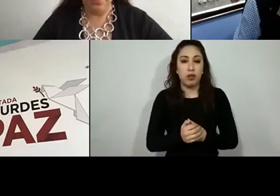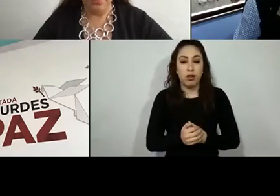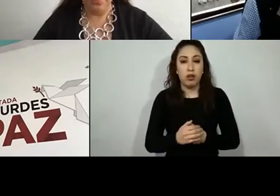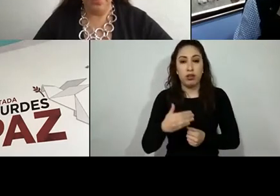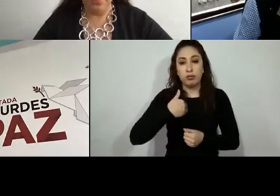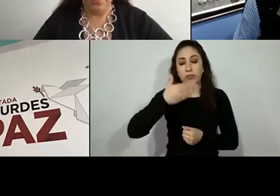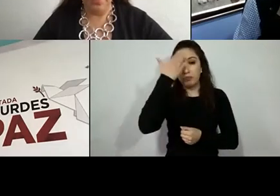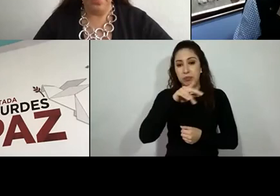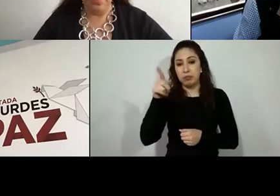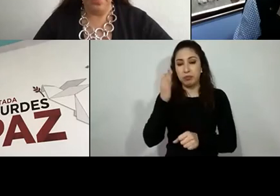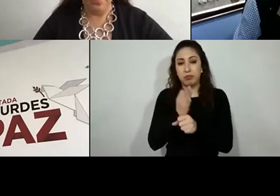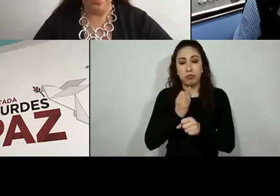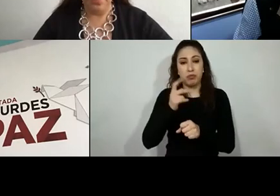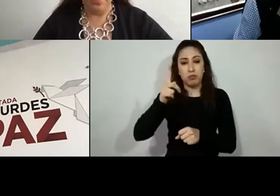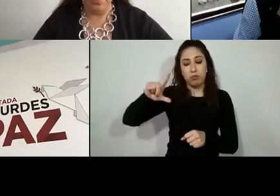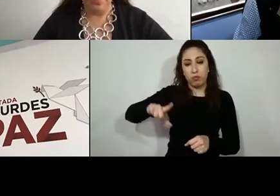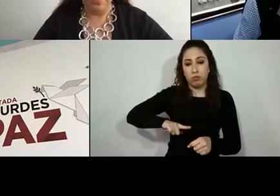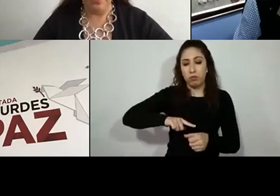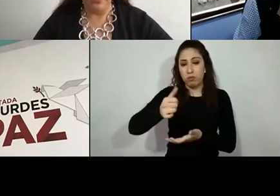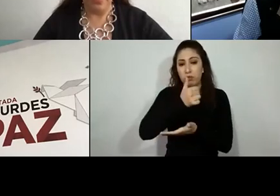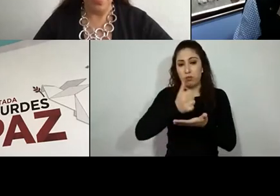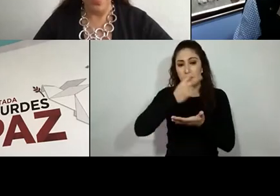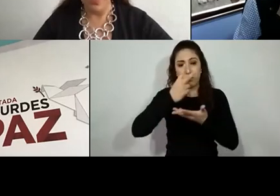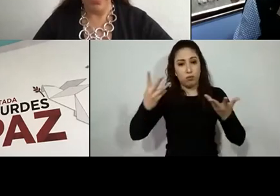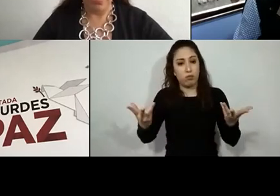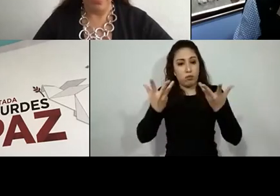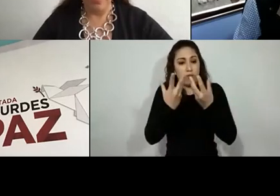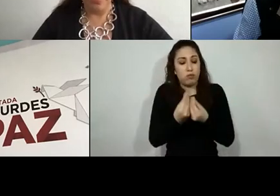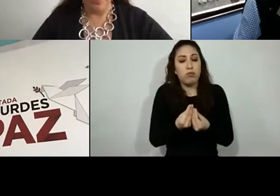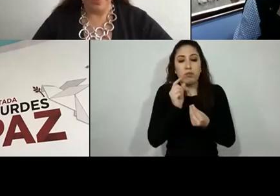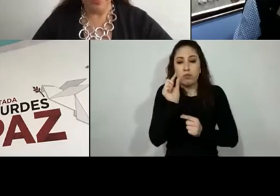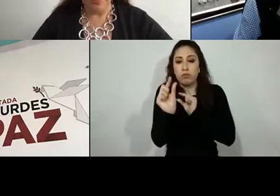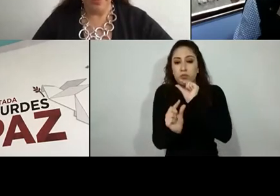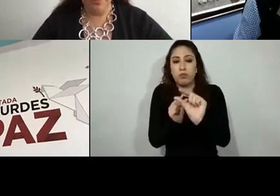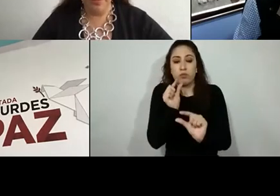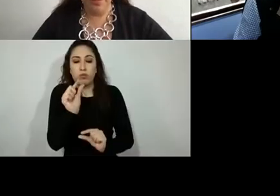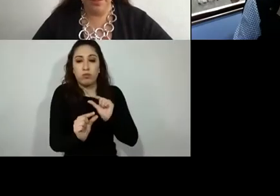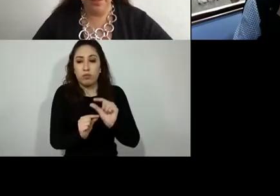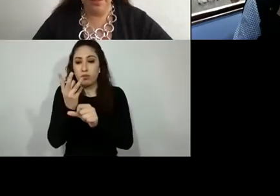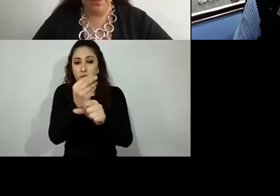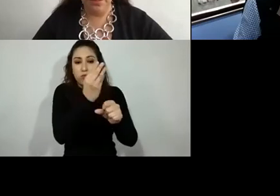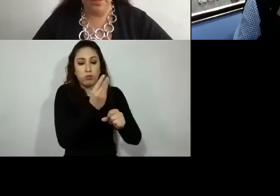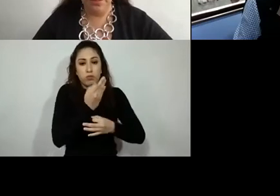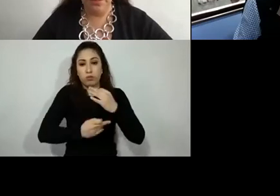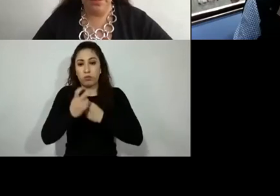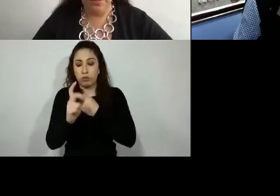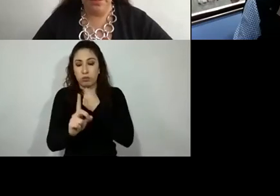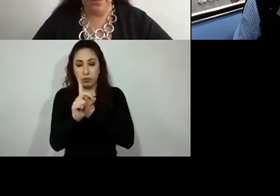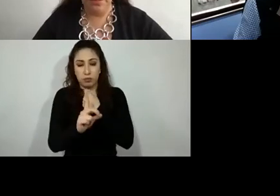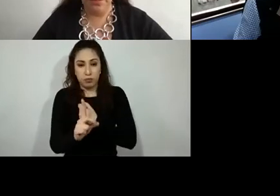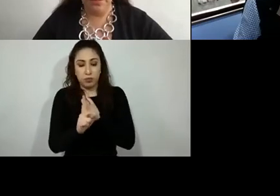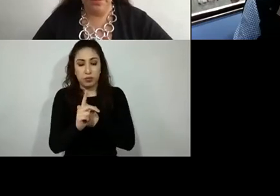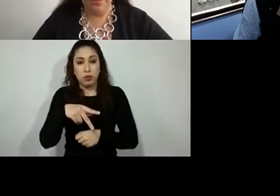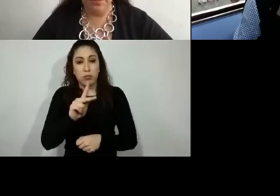el gobierno de la ciudad, se ha atendido de manera inmejorable esta situación. Sin embargo, la